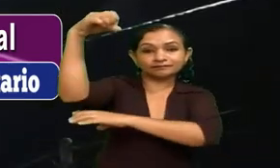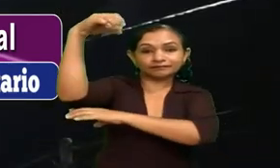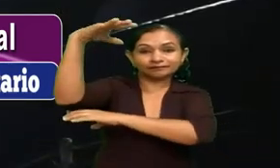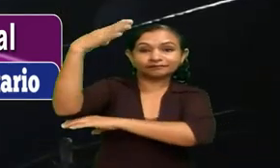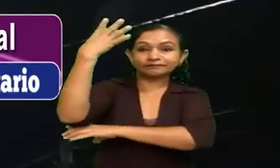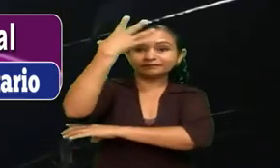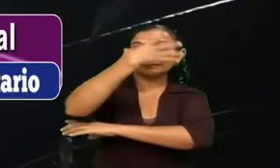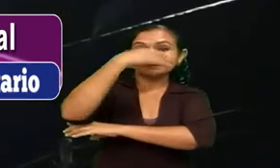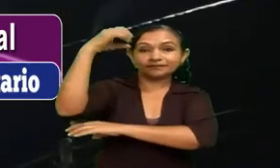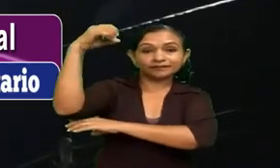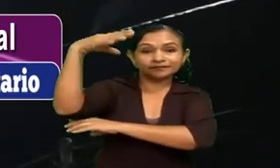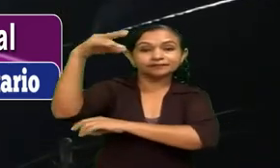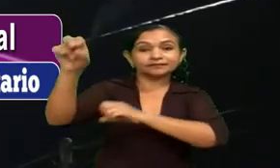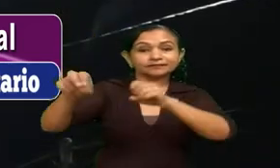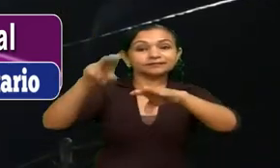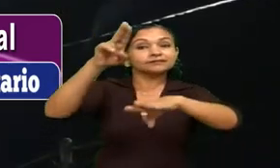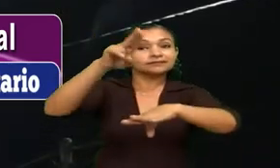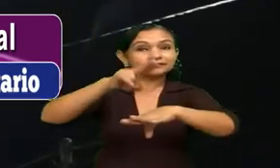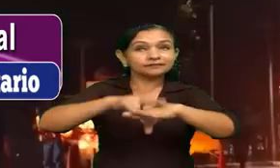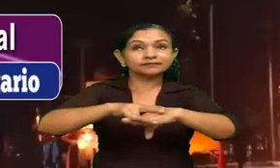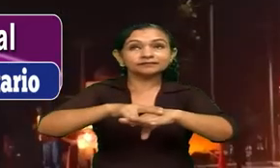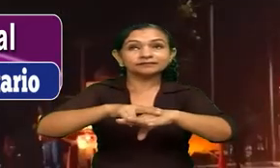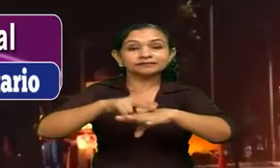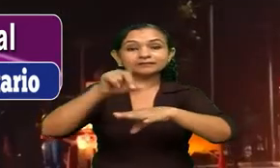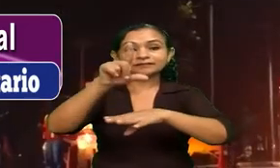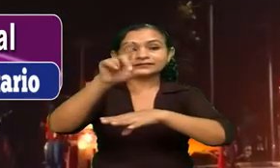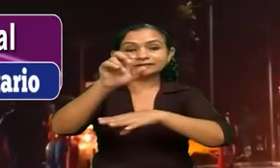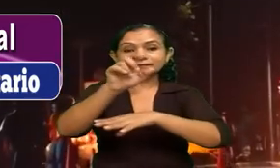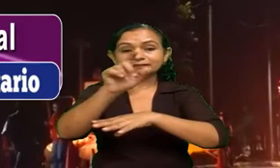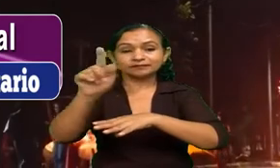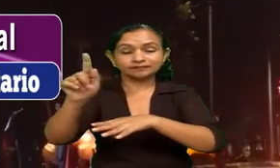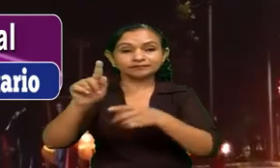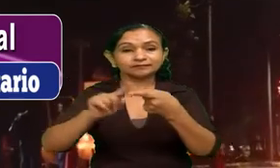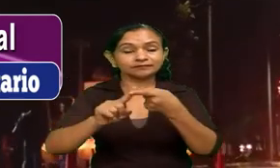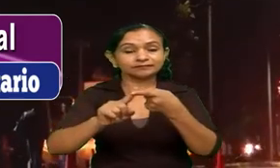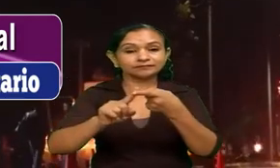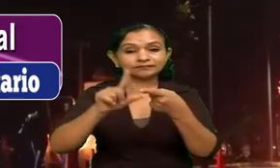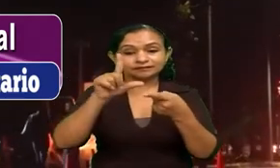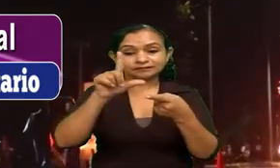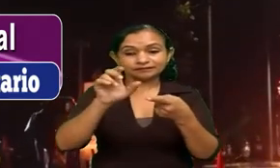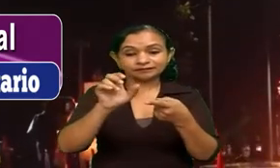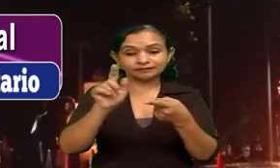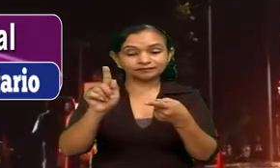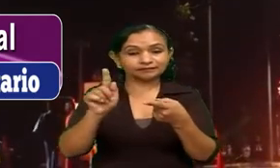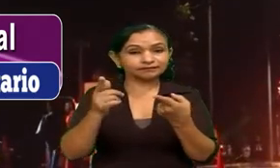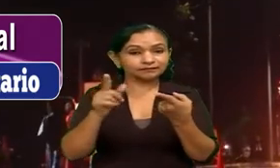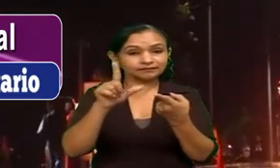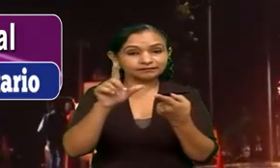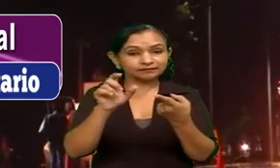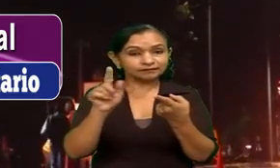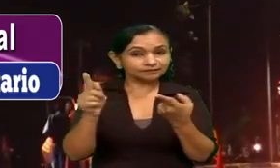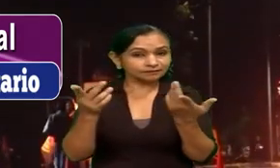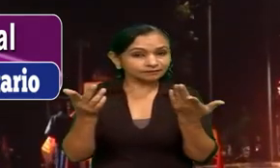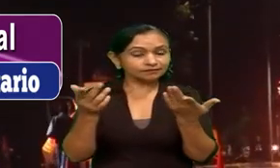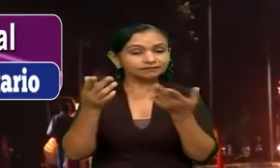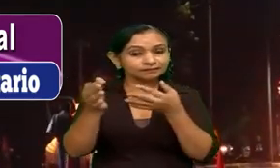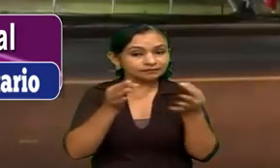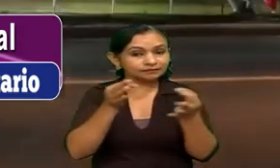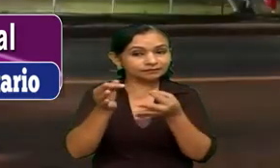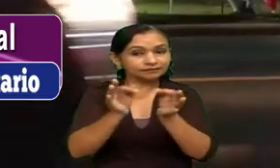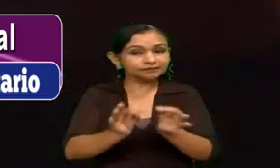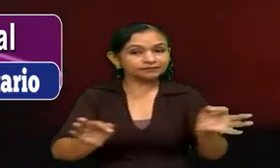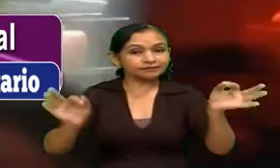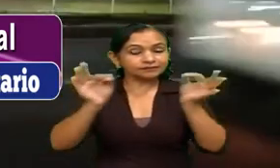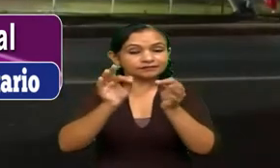iluminadas a nivel nacional con iluminación LED. Un dato que vale la pena mencionarlo aquí. Cuando dijimos